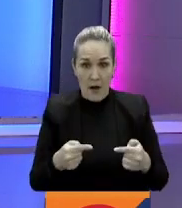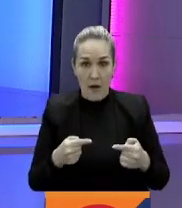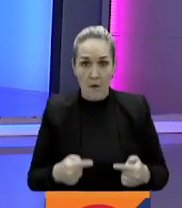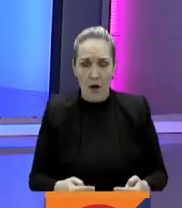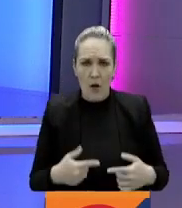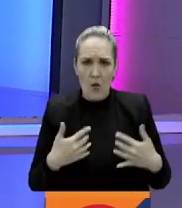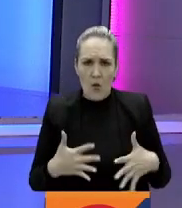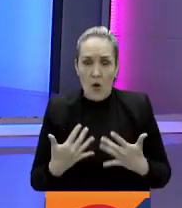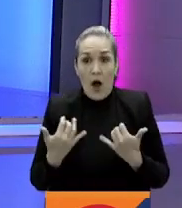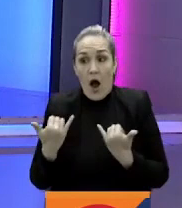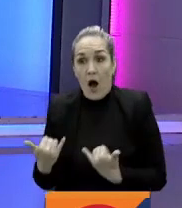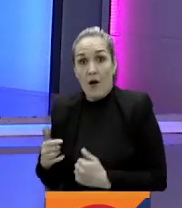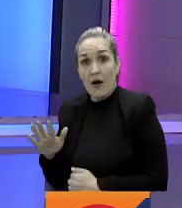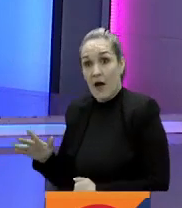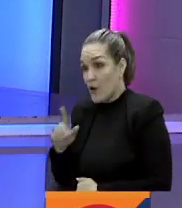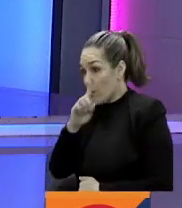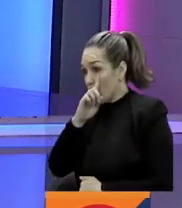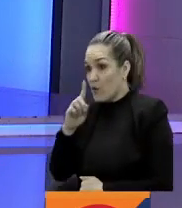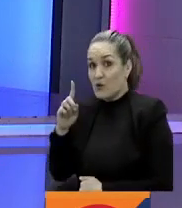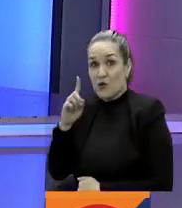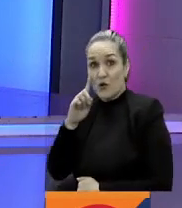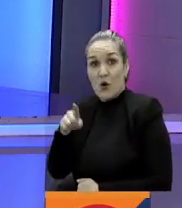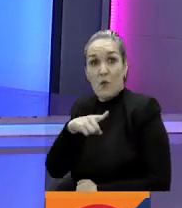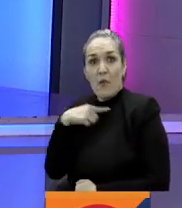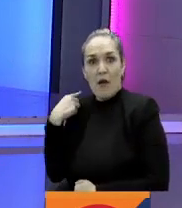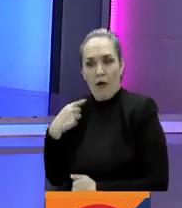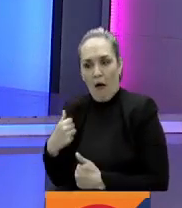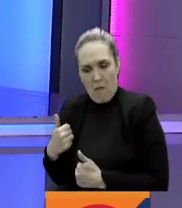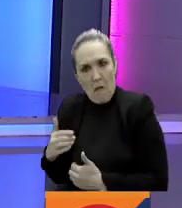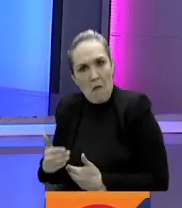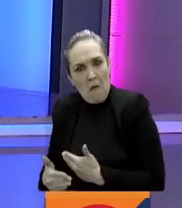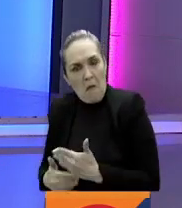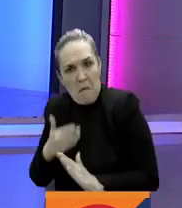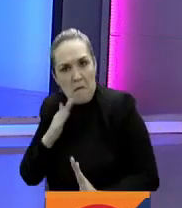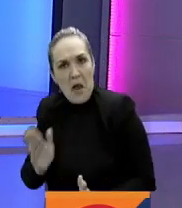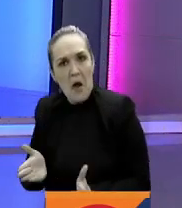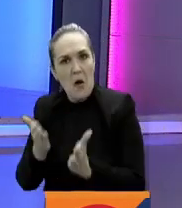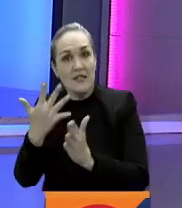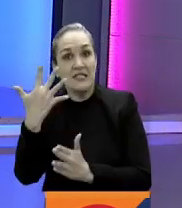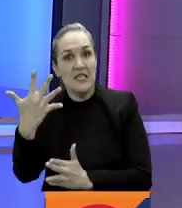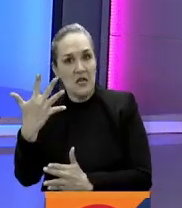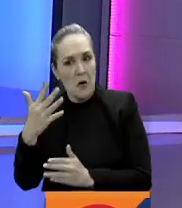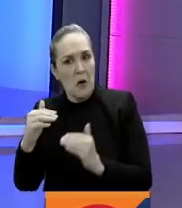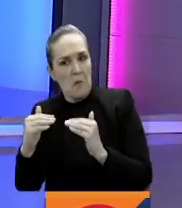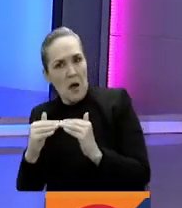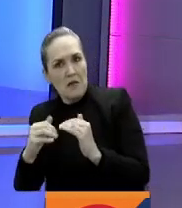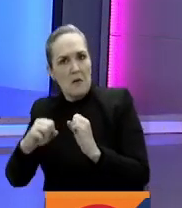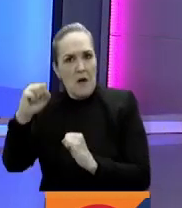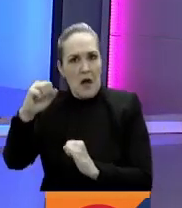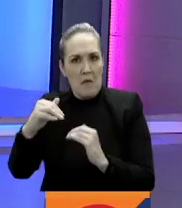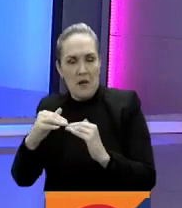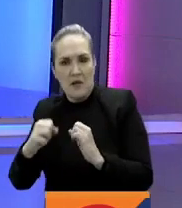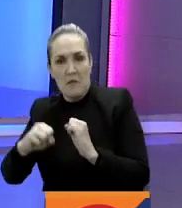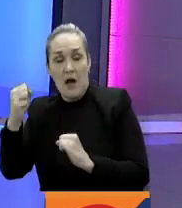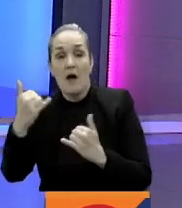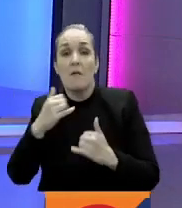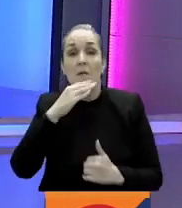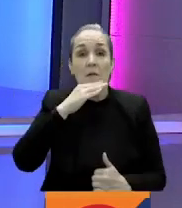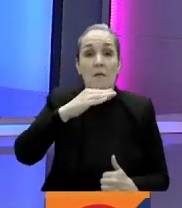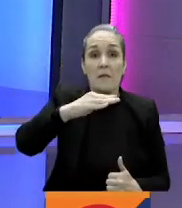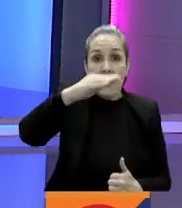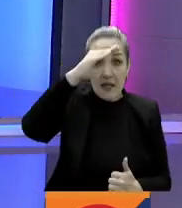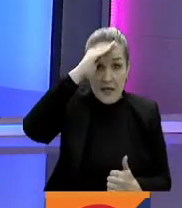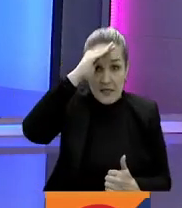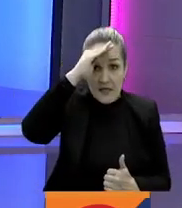Junior del Bolillo Gómez, la victoria por fin del Deportivo Cali de Jorge Luis Pinto, un Medellín que volvió a sumar de a 3 y obviamente